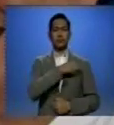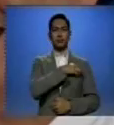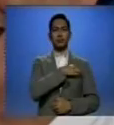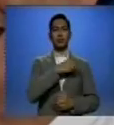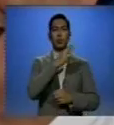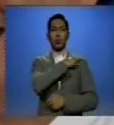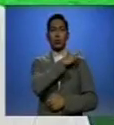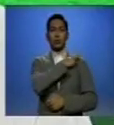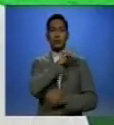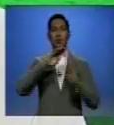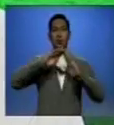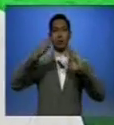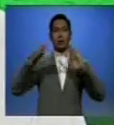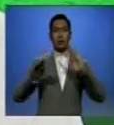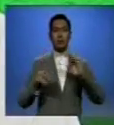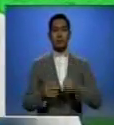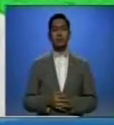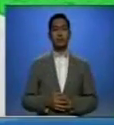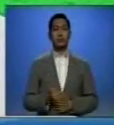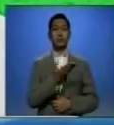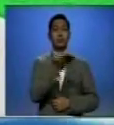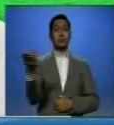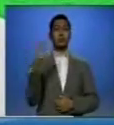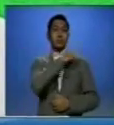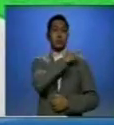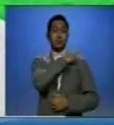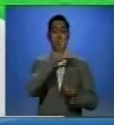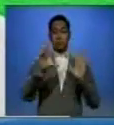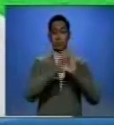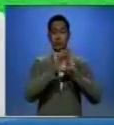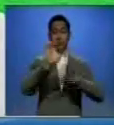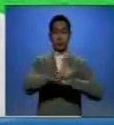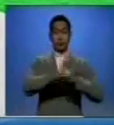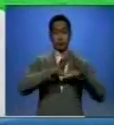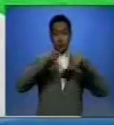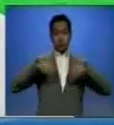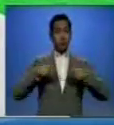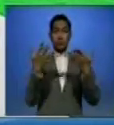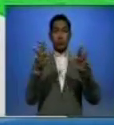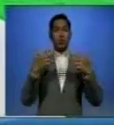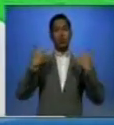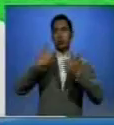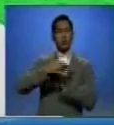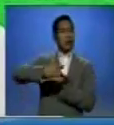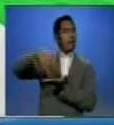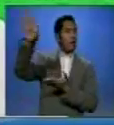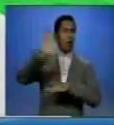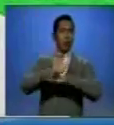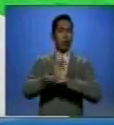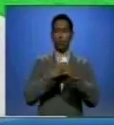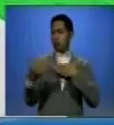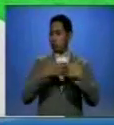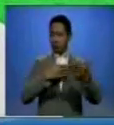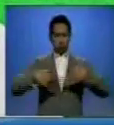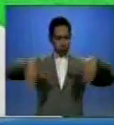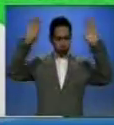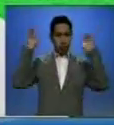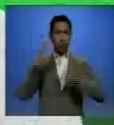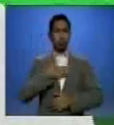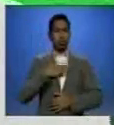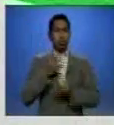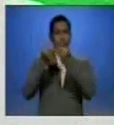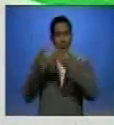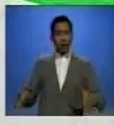Universidad Andina. Esta universidad, si no cumple la ley ecuatoriana, se va del país. Salgan a las calles quienes salgan. Yo prefiero perder mi cargo a